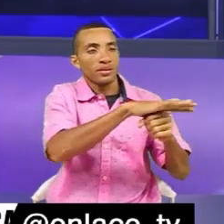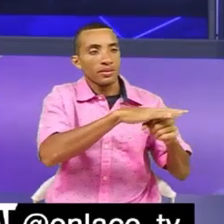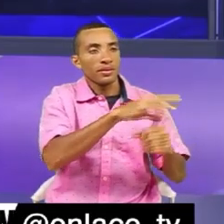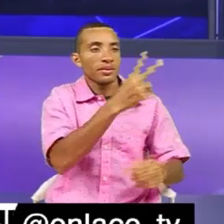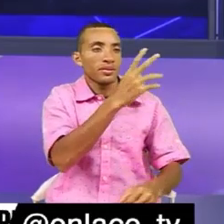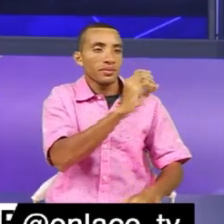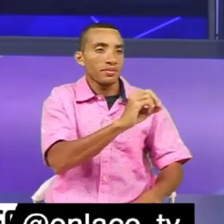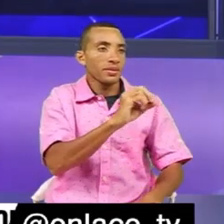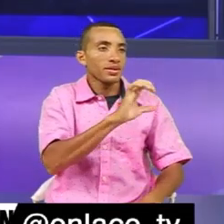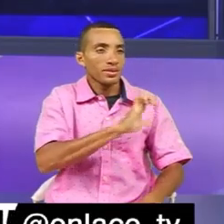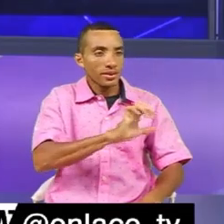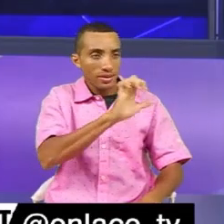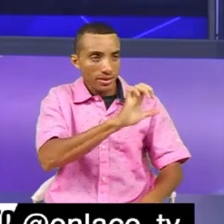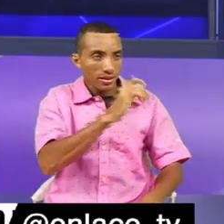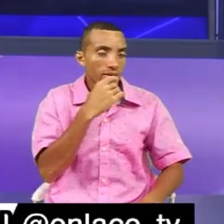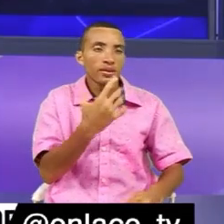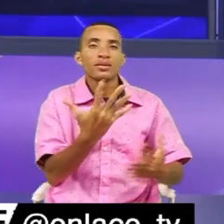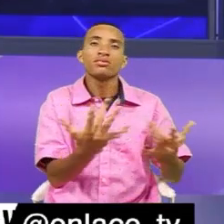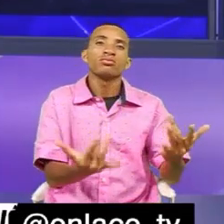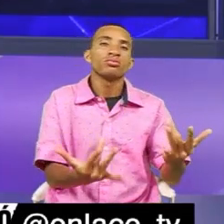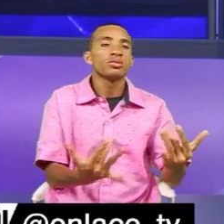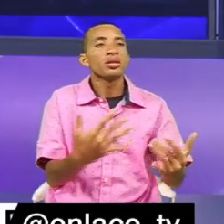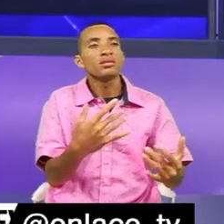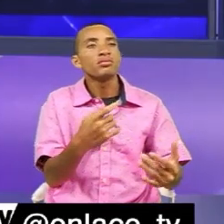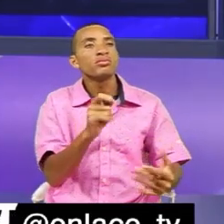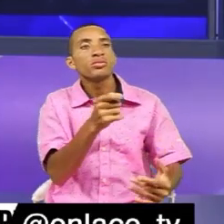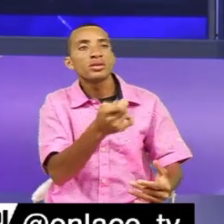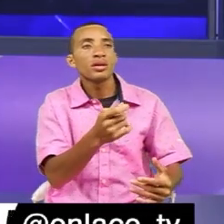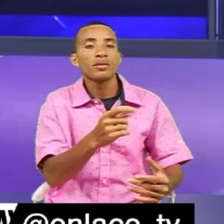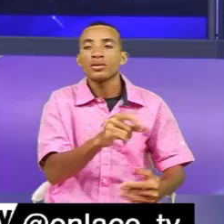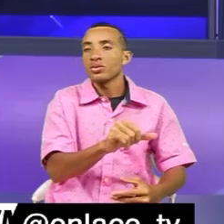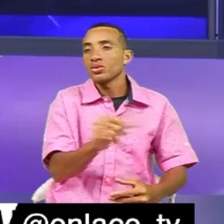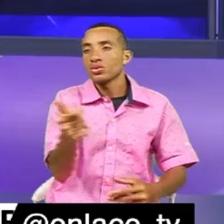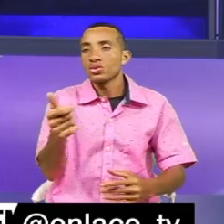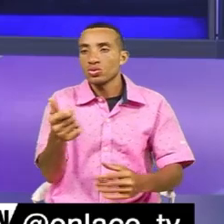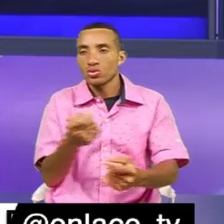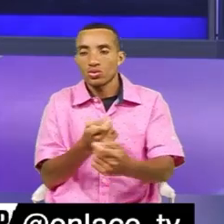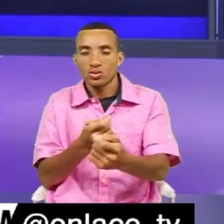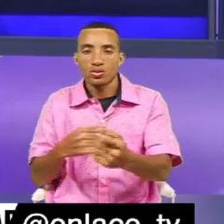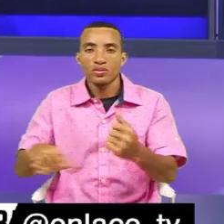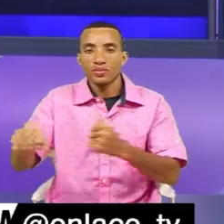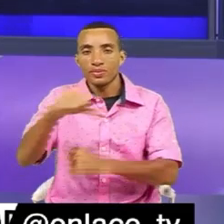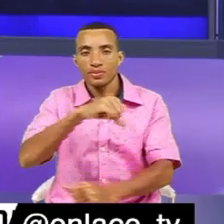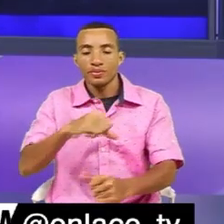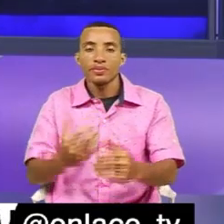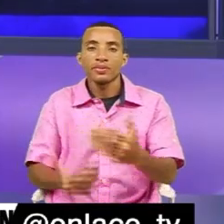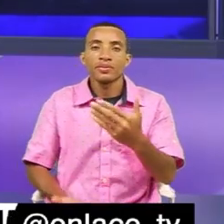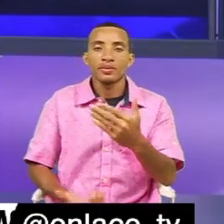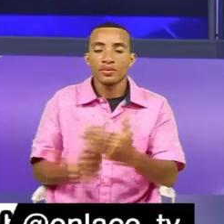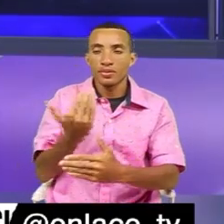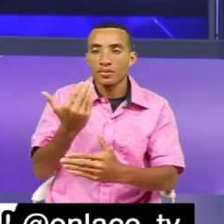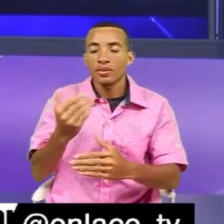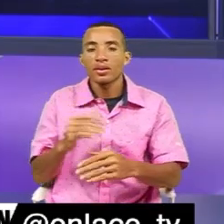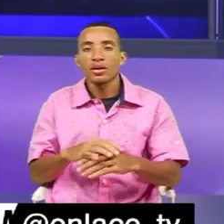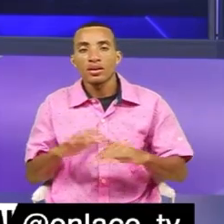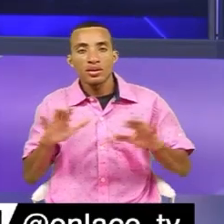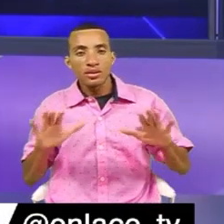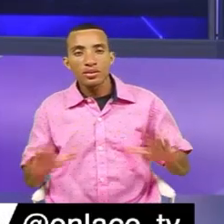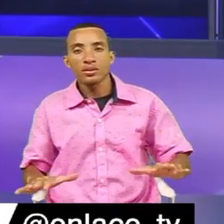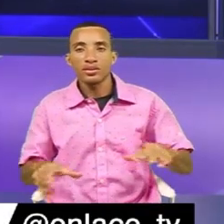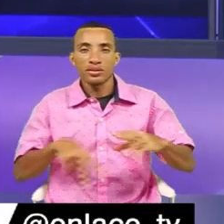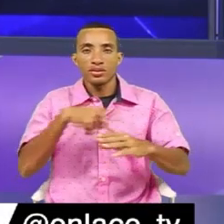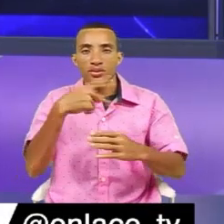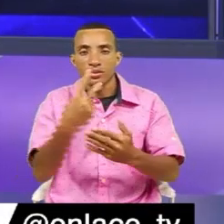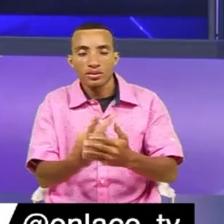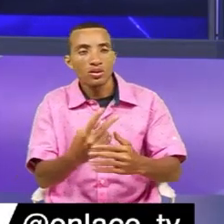A esto se suman las falencias que presenta el parque de gimnasia a un mes de haberse culminado los trabajos. Los